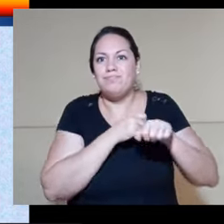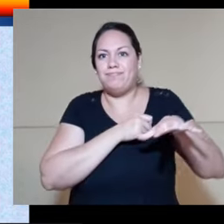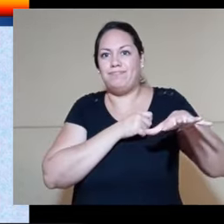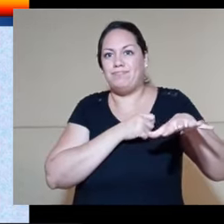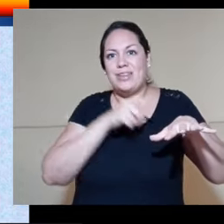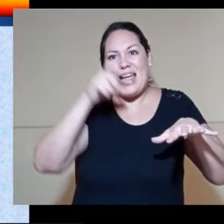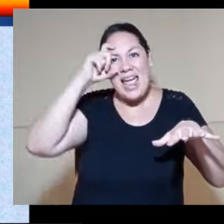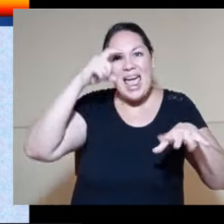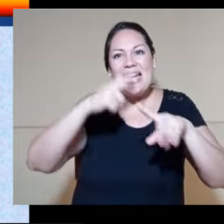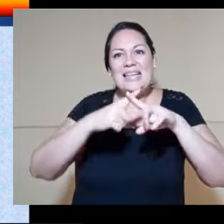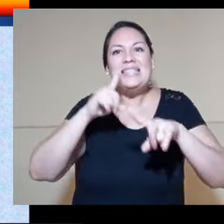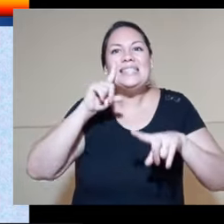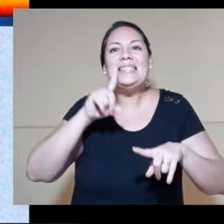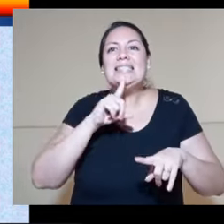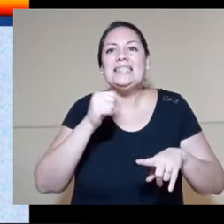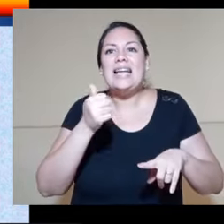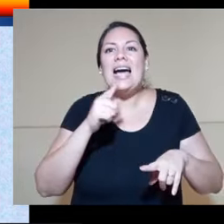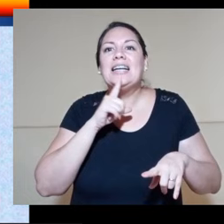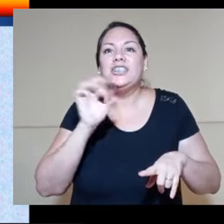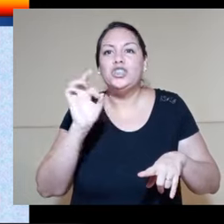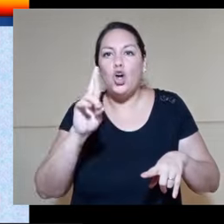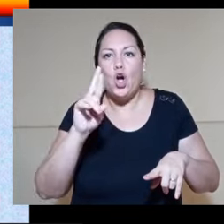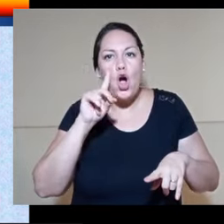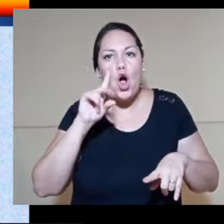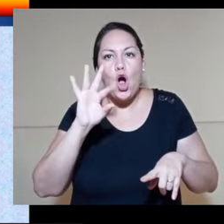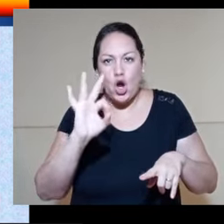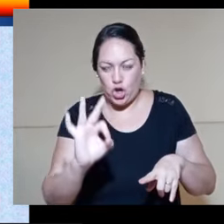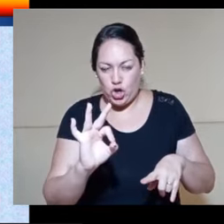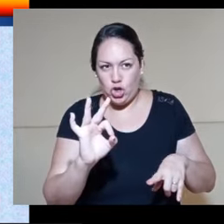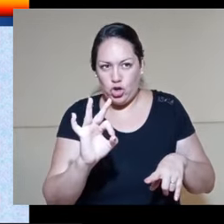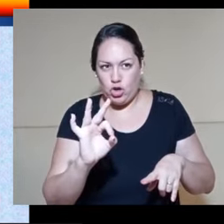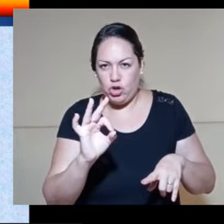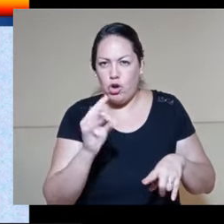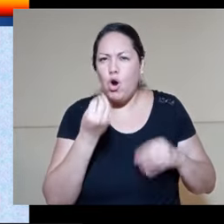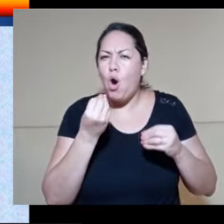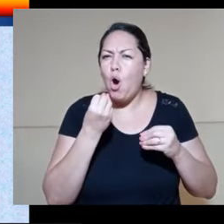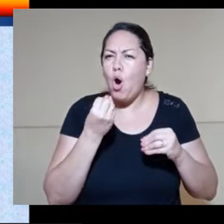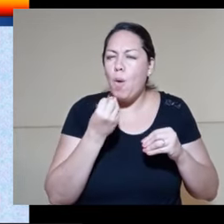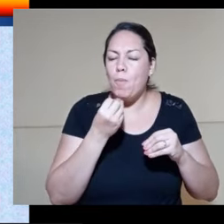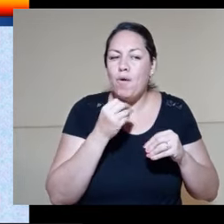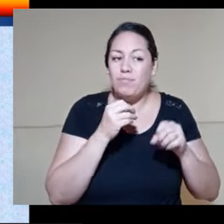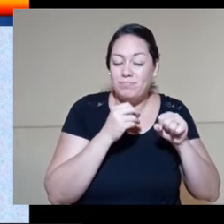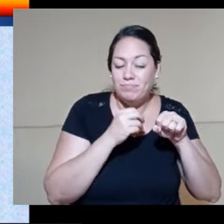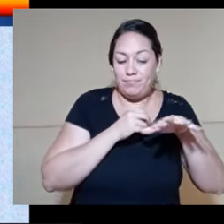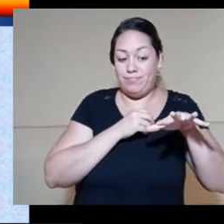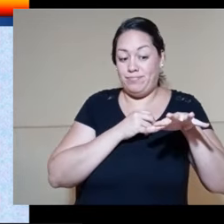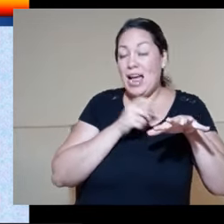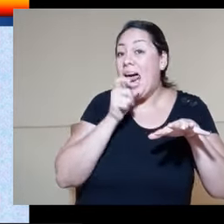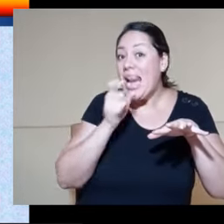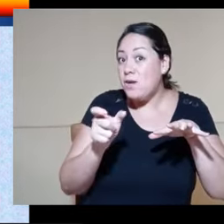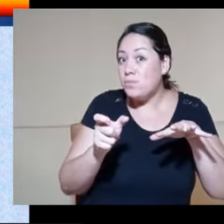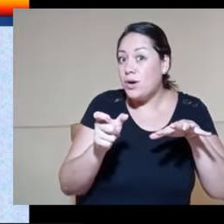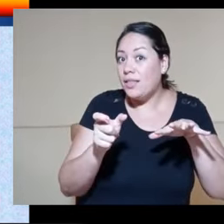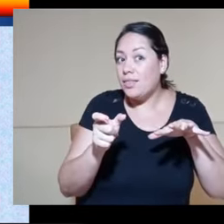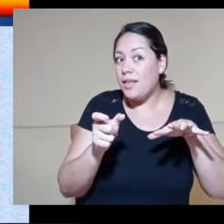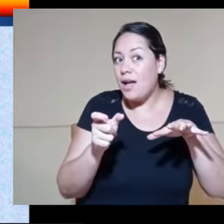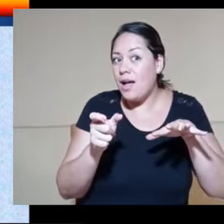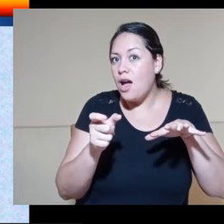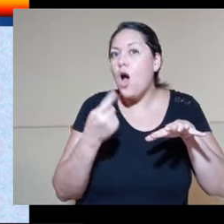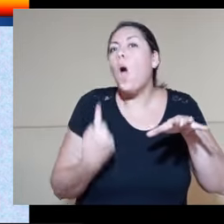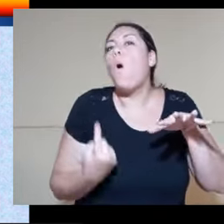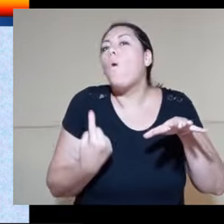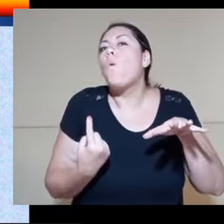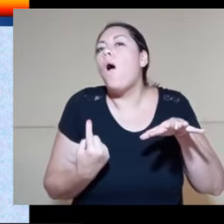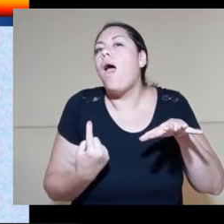excitatorios? Que excitan a la célula, que le excitan y provocan que la respuesta a